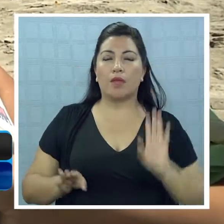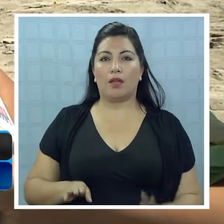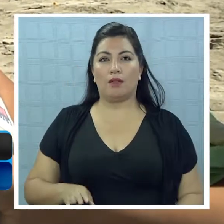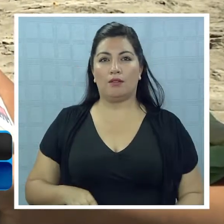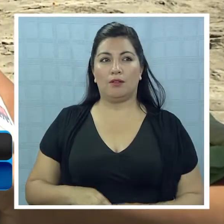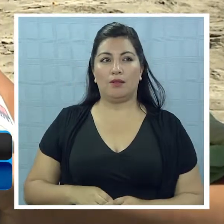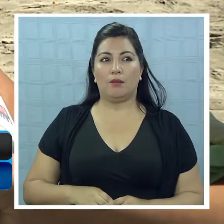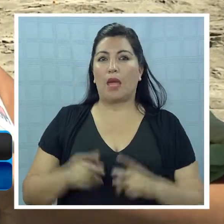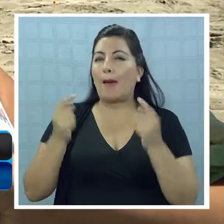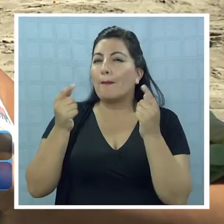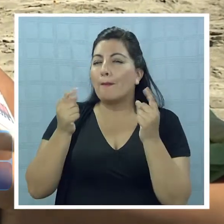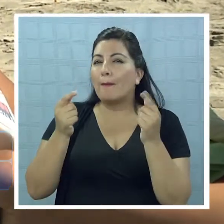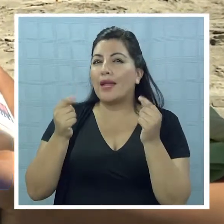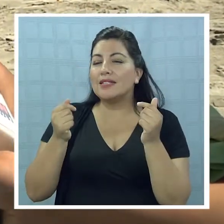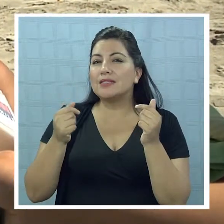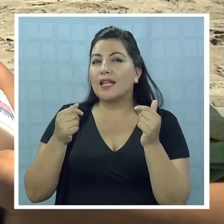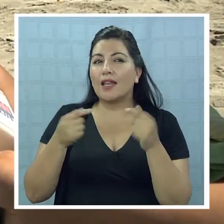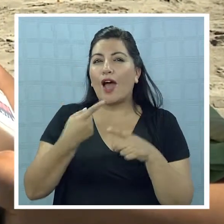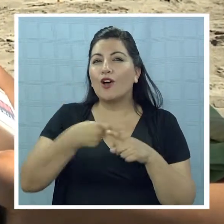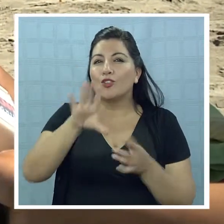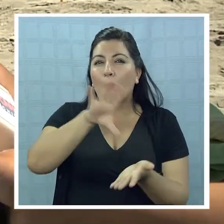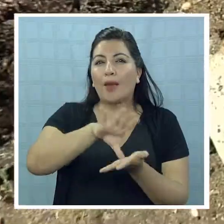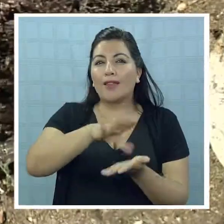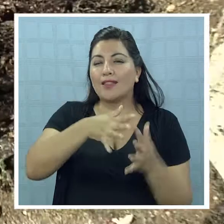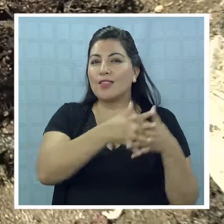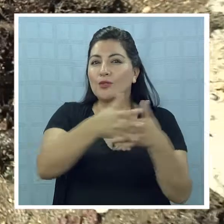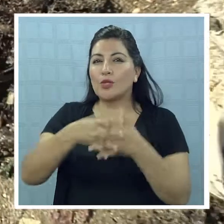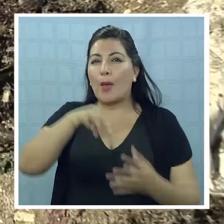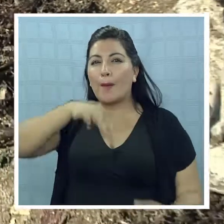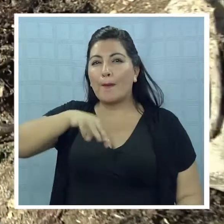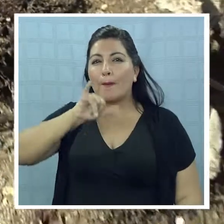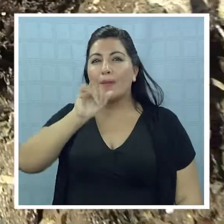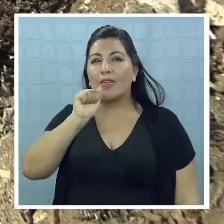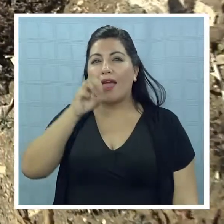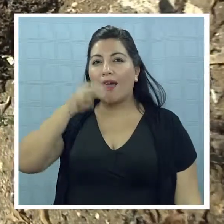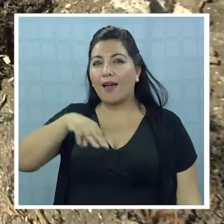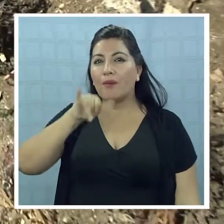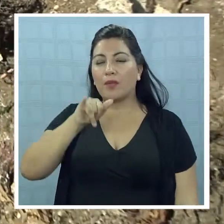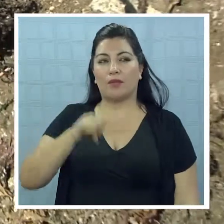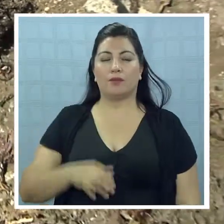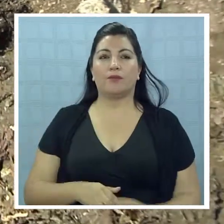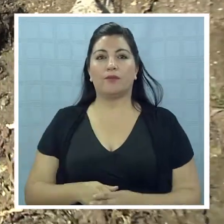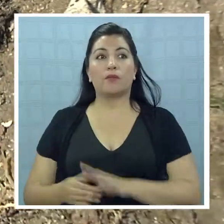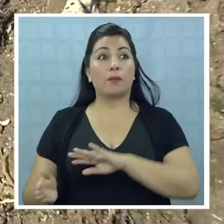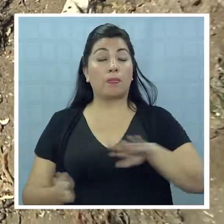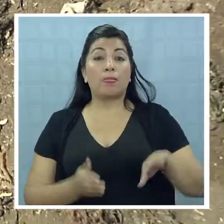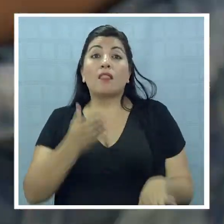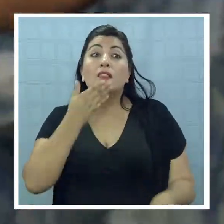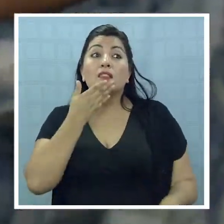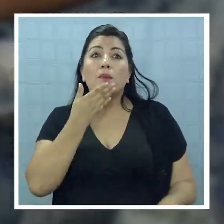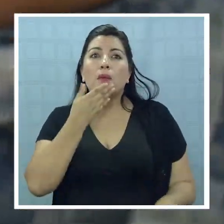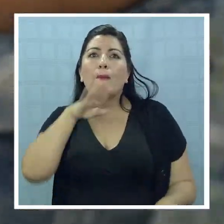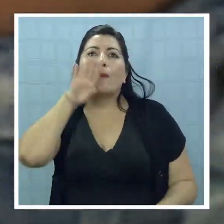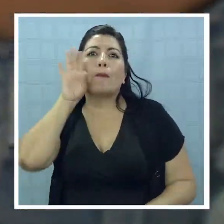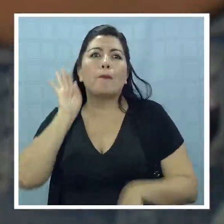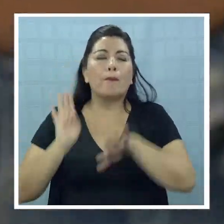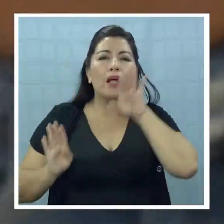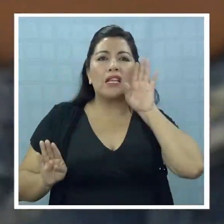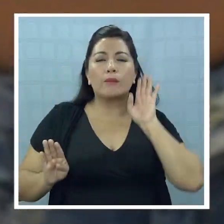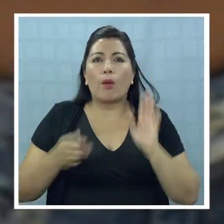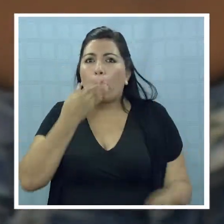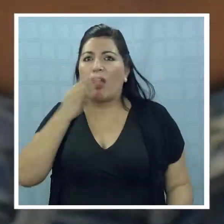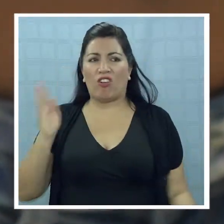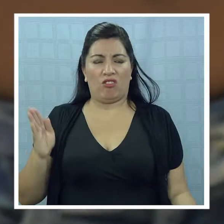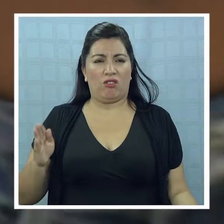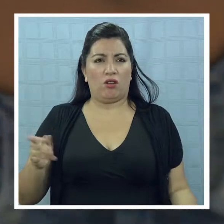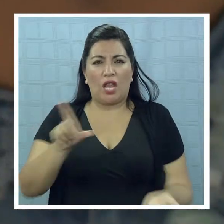realmente a lo que queremos parecernos, que a Miami. También los extranjeros notan que se podría poner un mejor cuidado en el aseo de